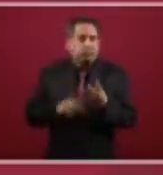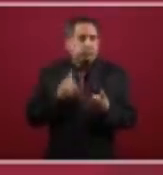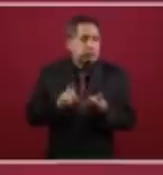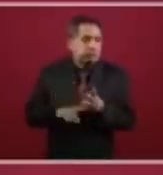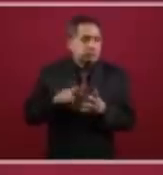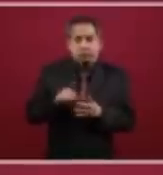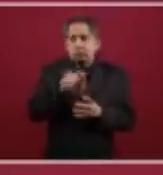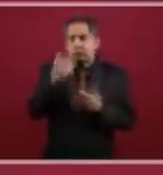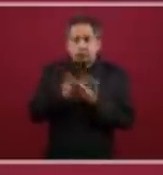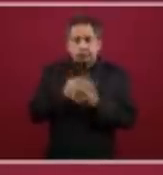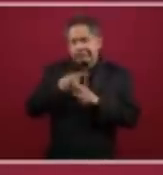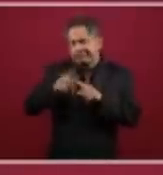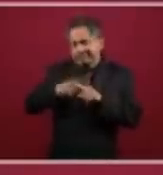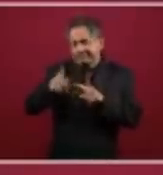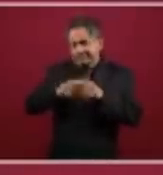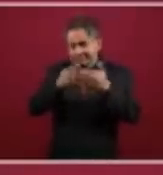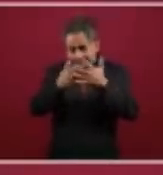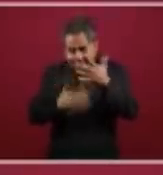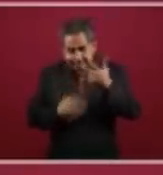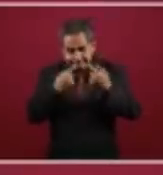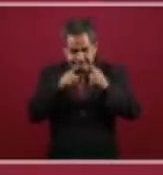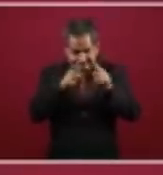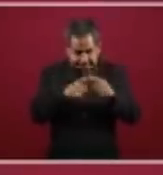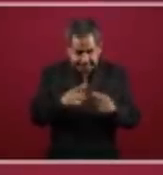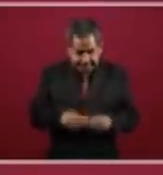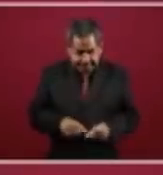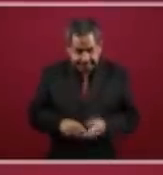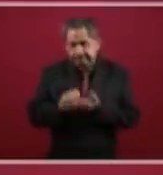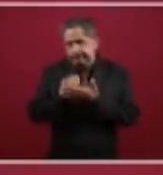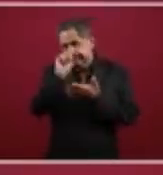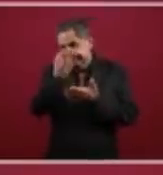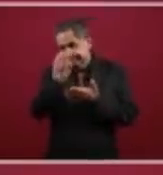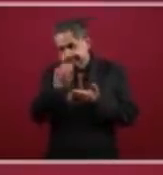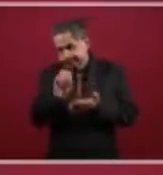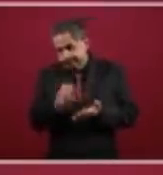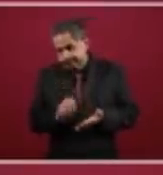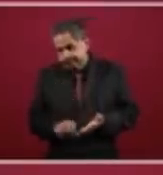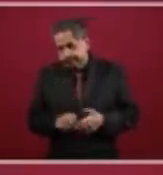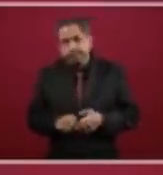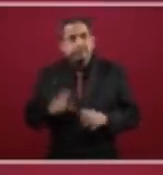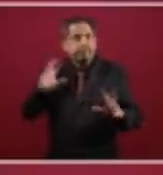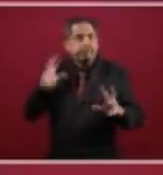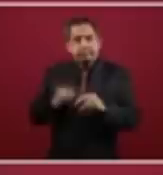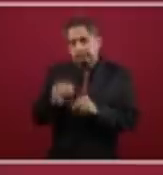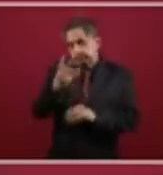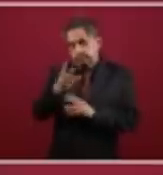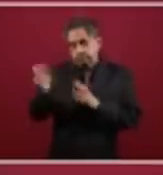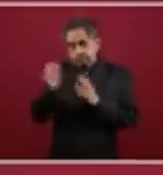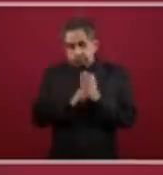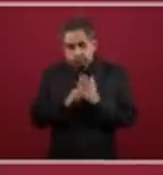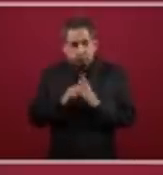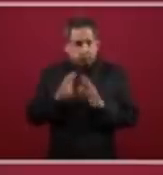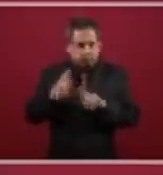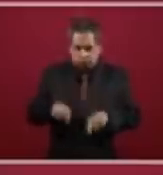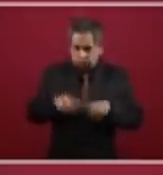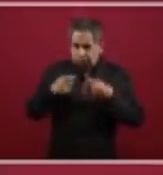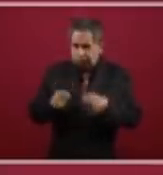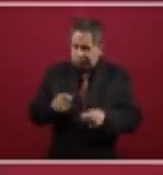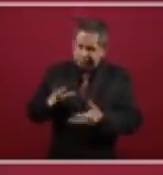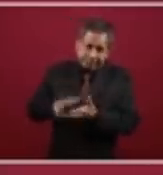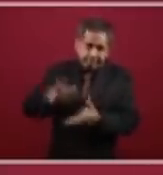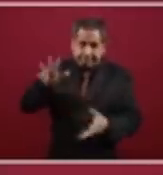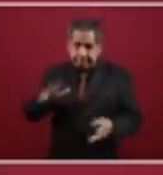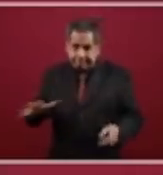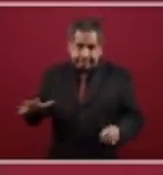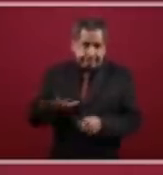tenían de otro banco, etcétera, etcétera. Nos llevamos estos 4 meses para poder hacer una entrega masiva de tarjetas